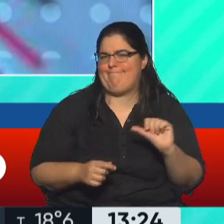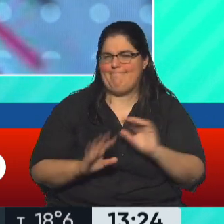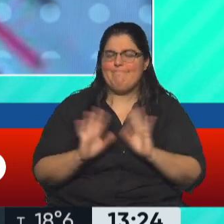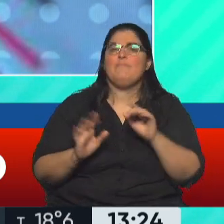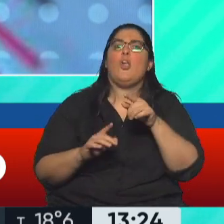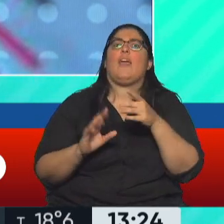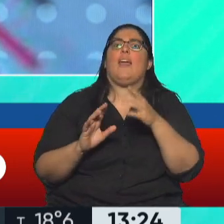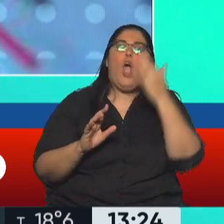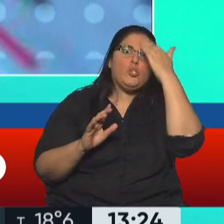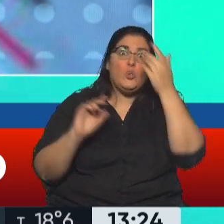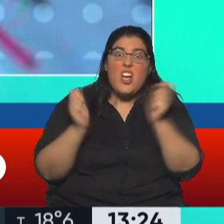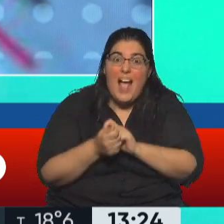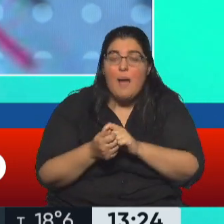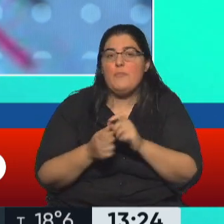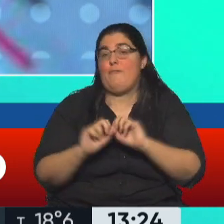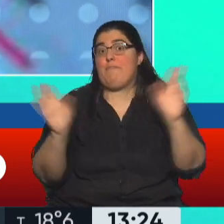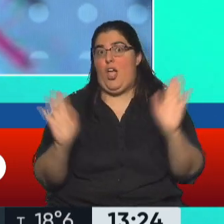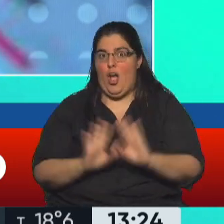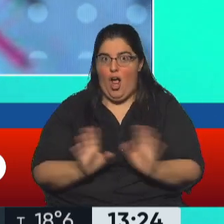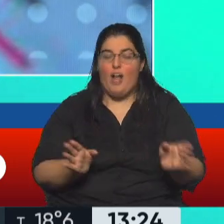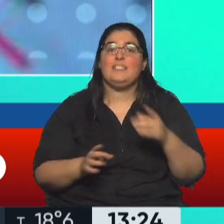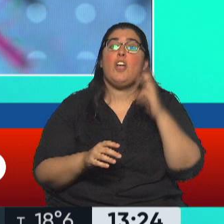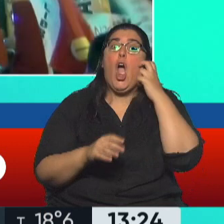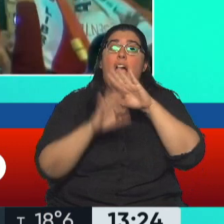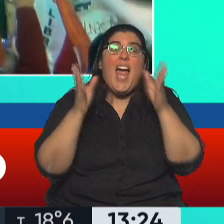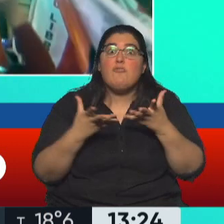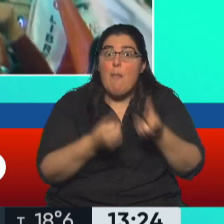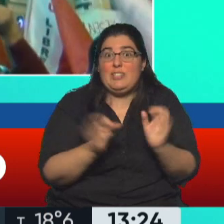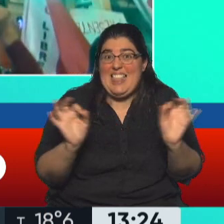por cambiar la Constitución, y sin el respaldo del Congreso no puede cambiar.